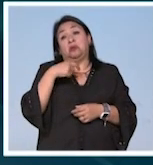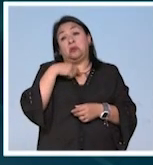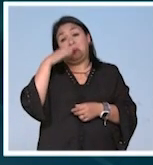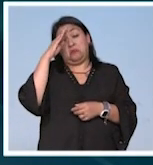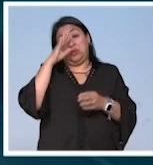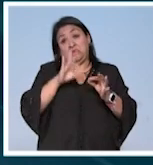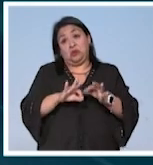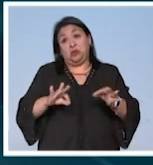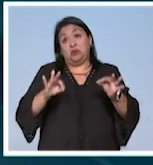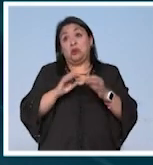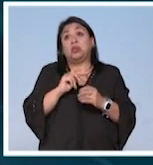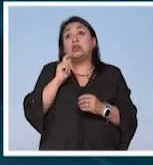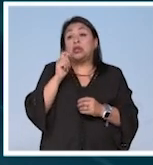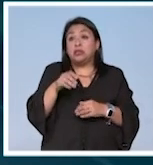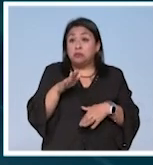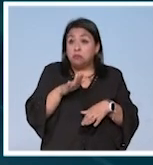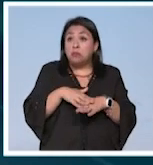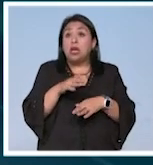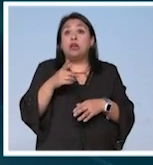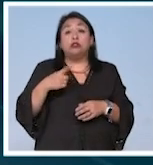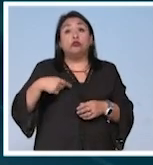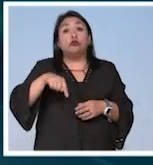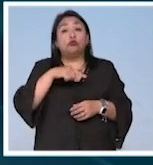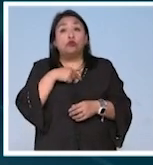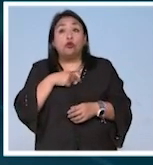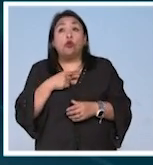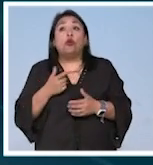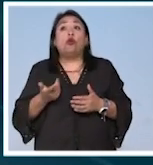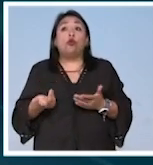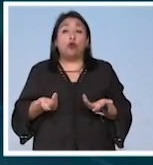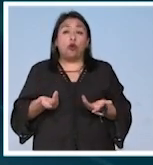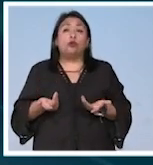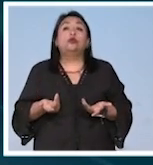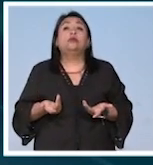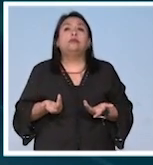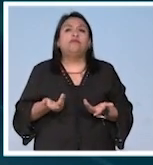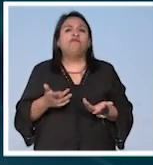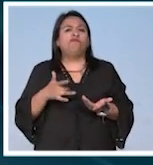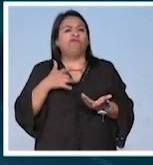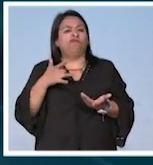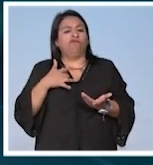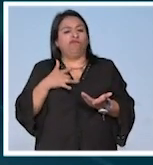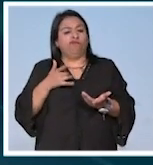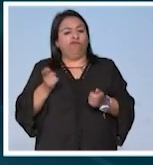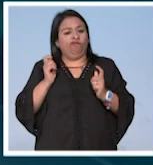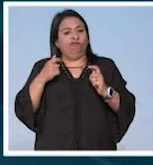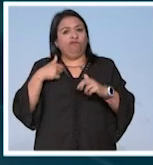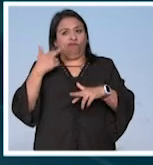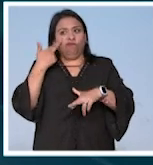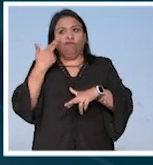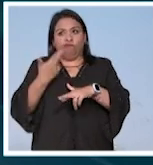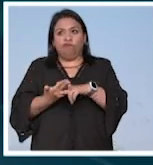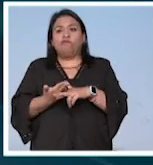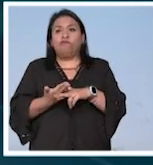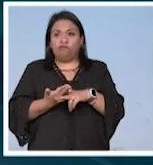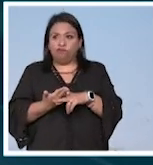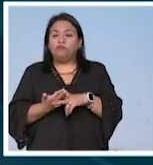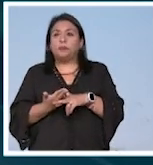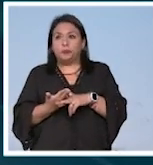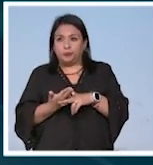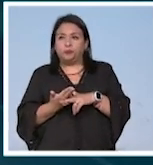importante es que fue aumentando en nosotros la el sentido de responsabilidad